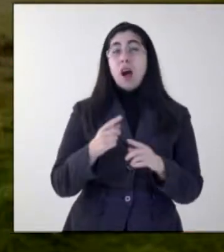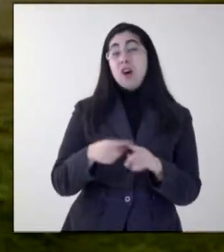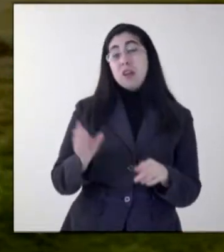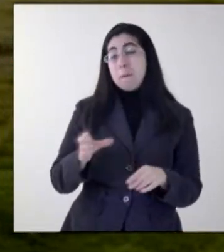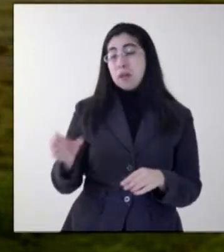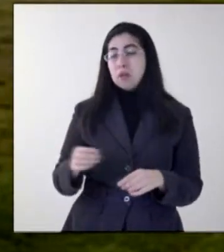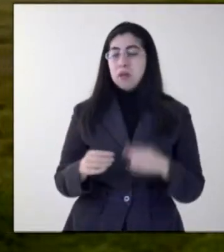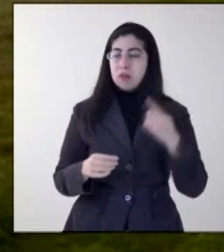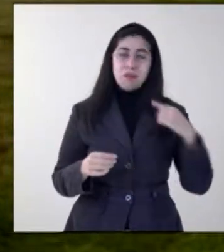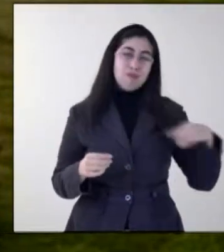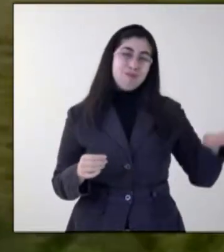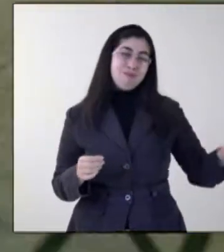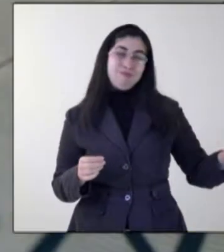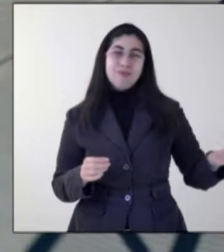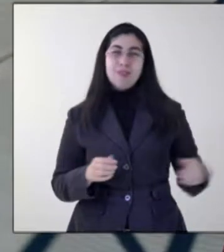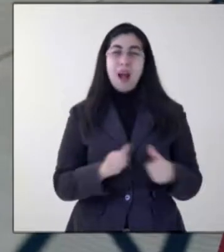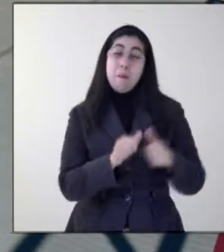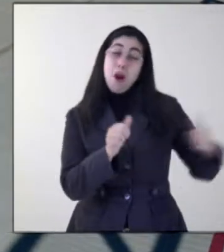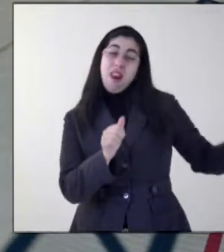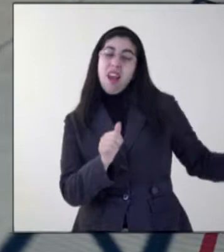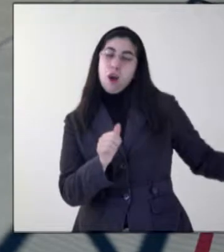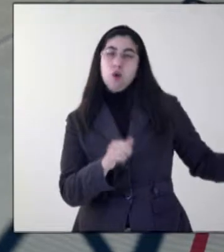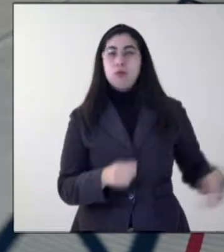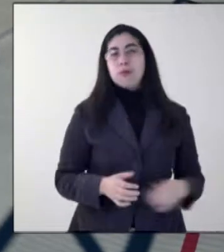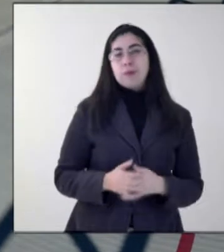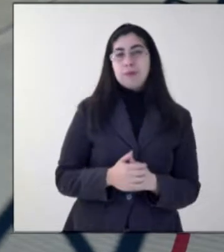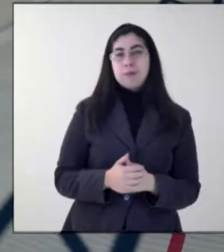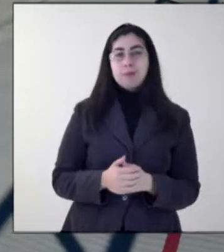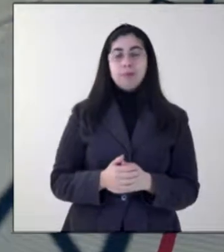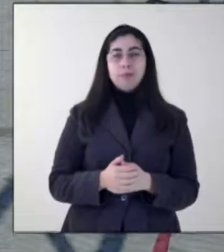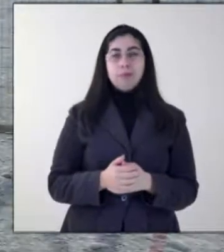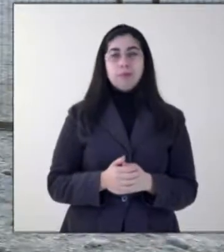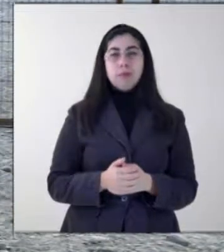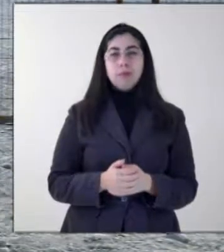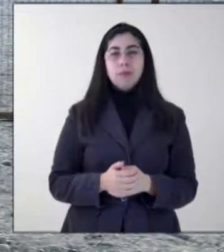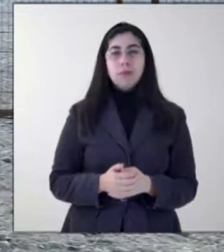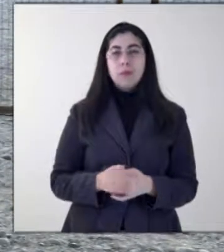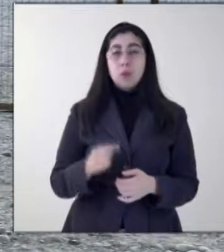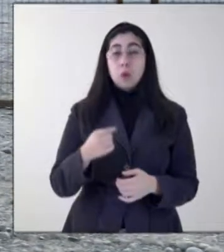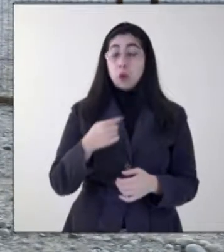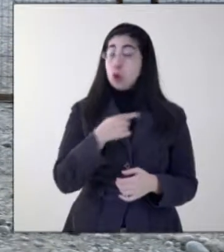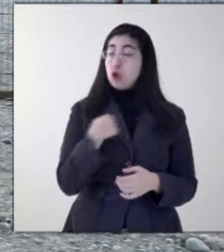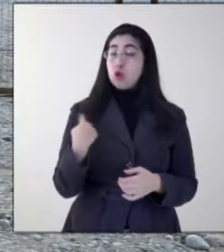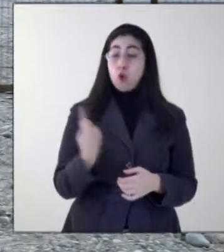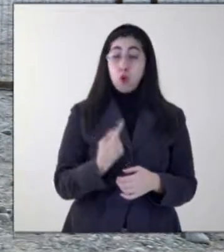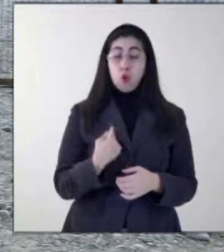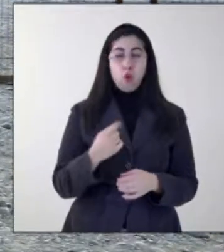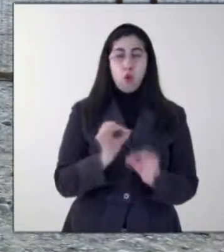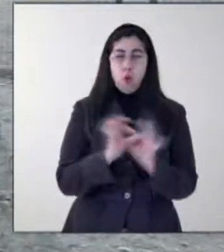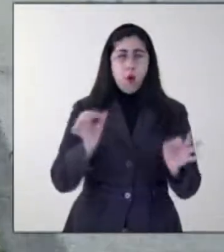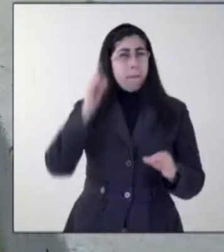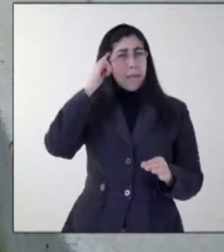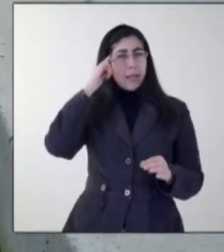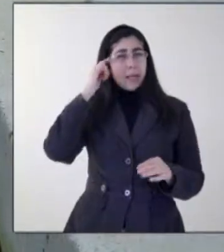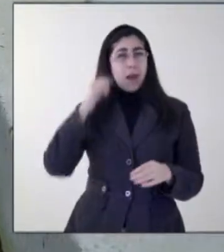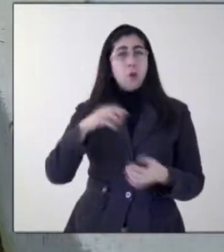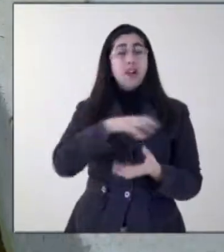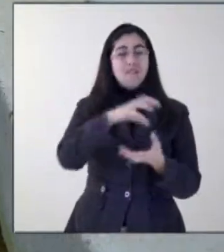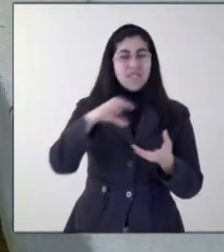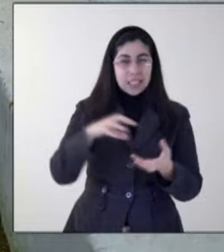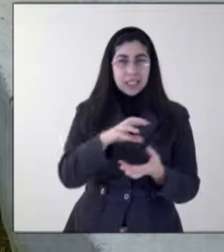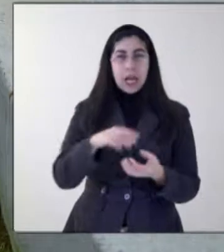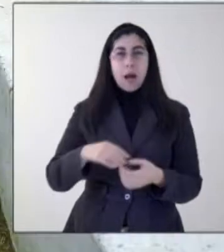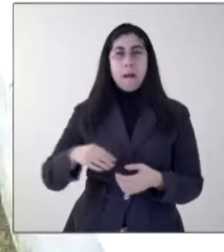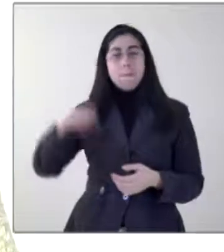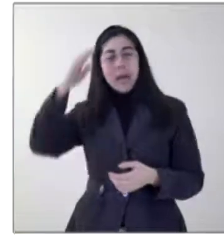nadie nos tomaba en cuenta, éramos como el patio trasero de aquí de Ancud. Nosotros jamás miramos que a lo mejor Villa Esperanza iba a